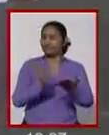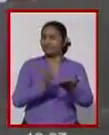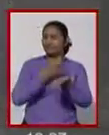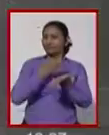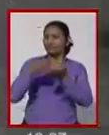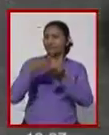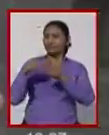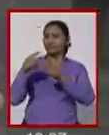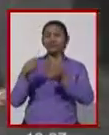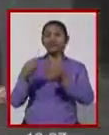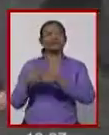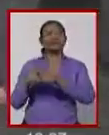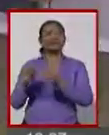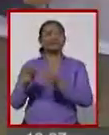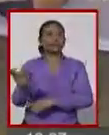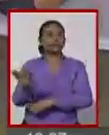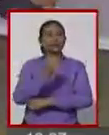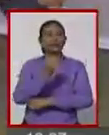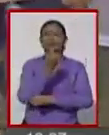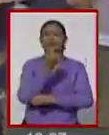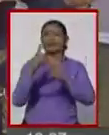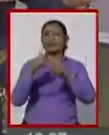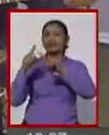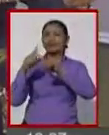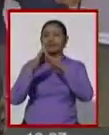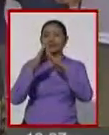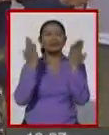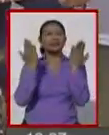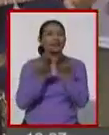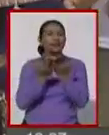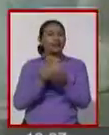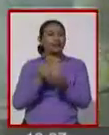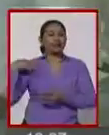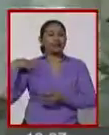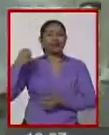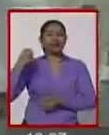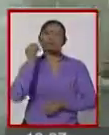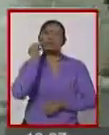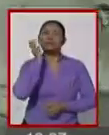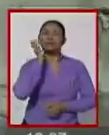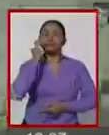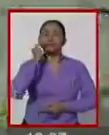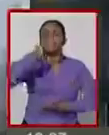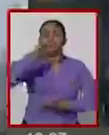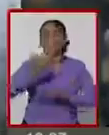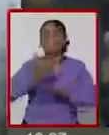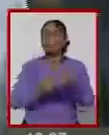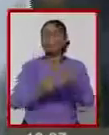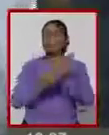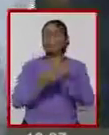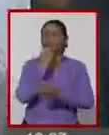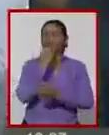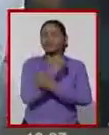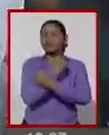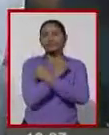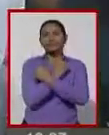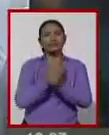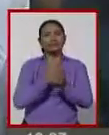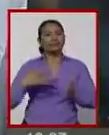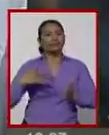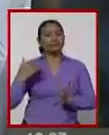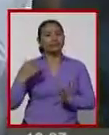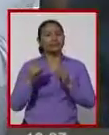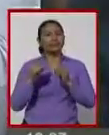Baile y mariachis, así celebraron en muchos centros educativos al jefe del hogar. Los hijos demostraron el amor que sienten hacia